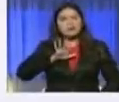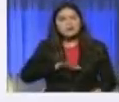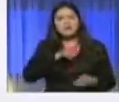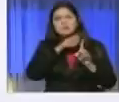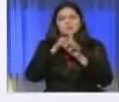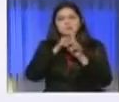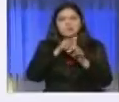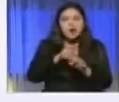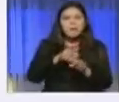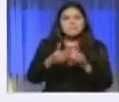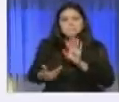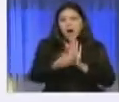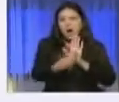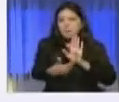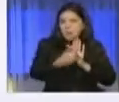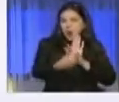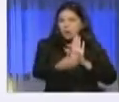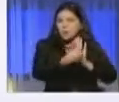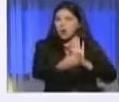la canalla, por la oligarquía,